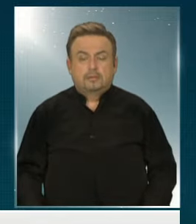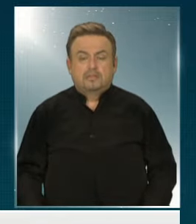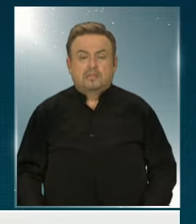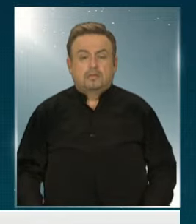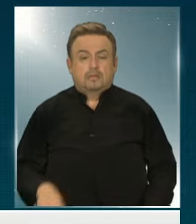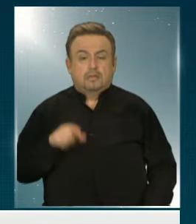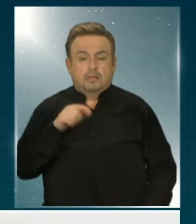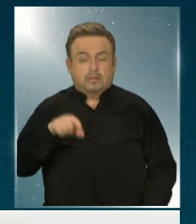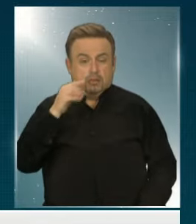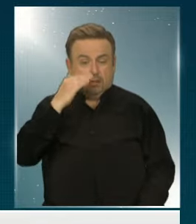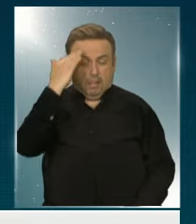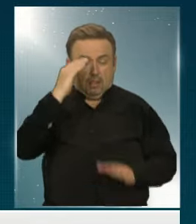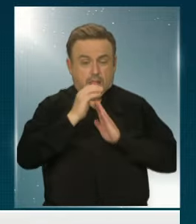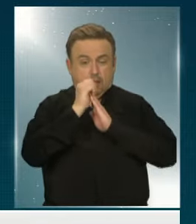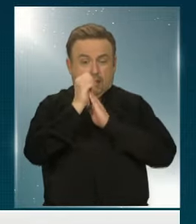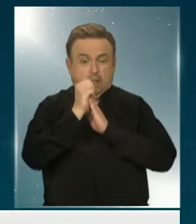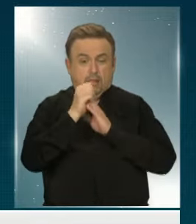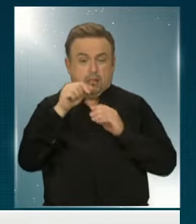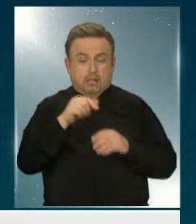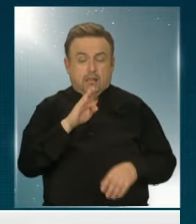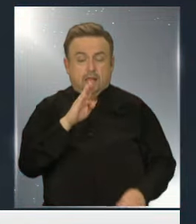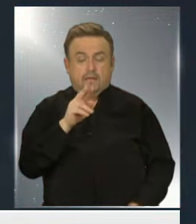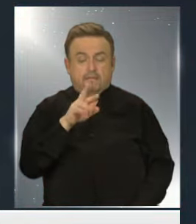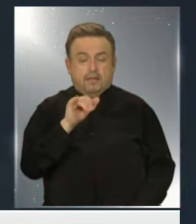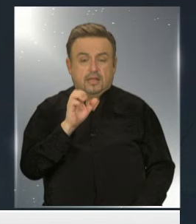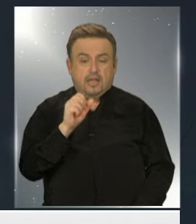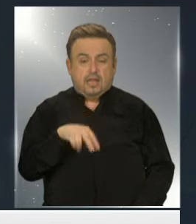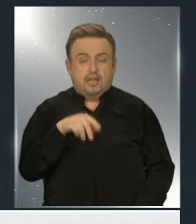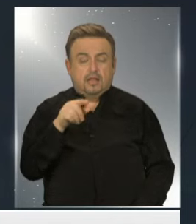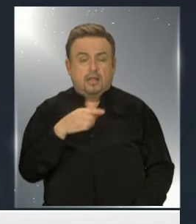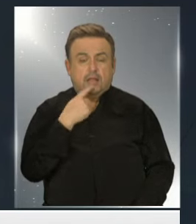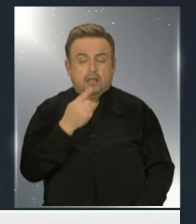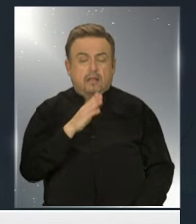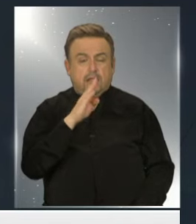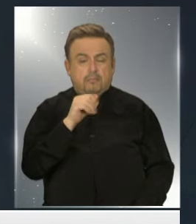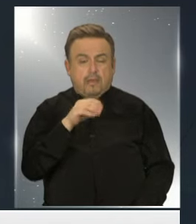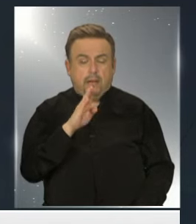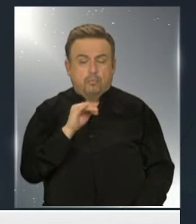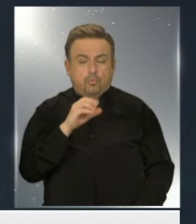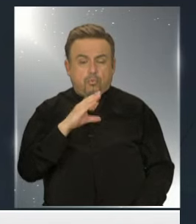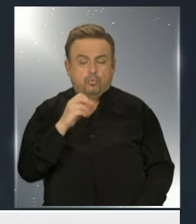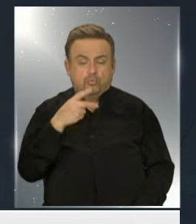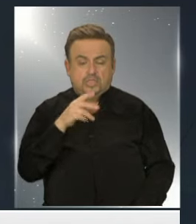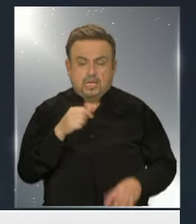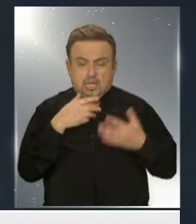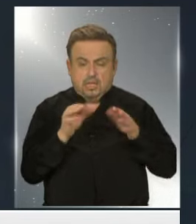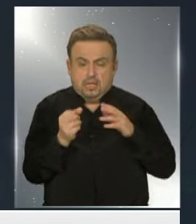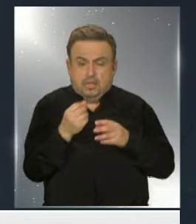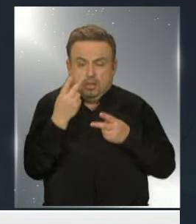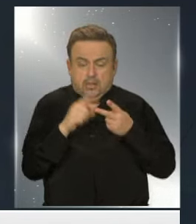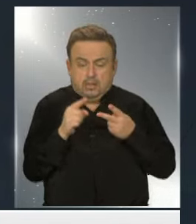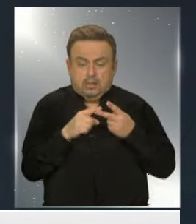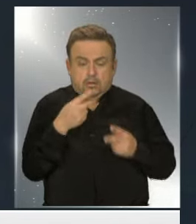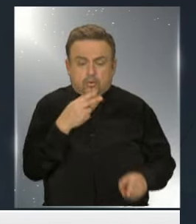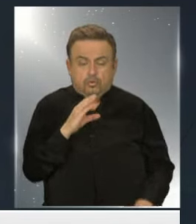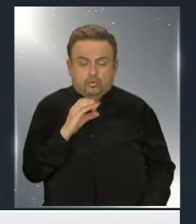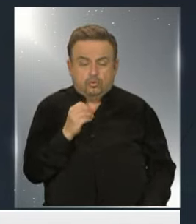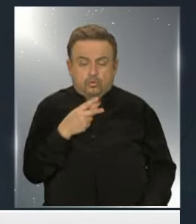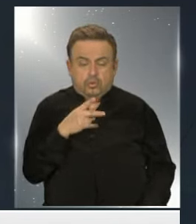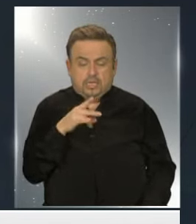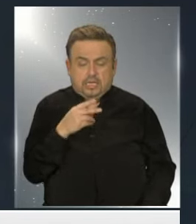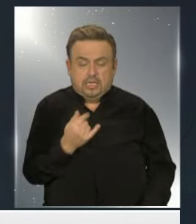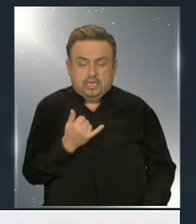En la cabeza de la organización está Brian Olave Ahumada, alias El Bambucha. El segundo a cargo es el Chucky, indica, David